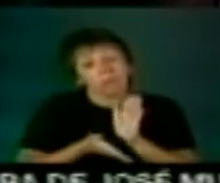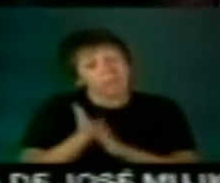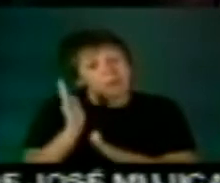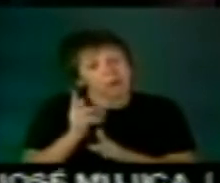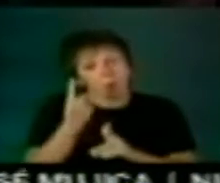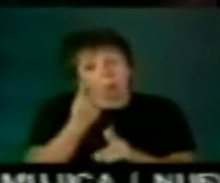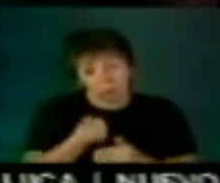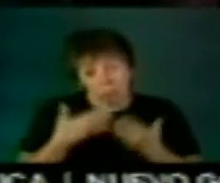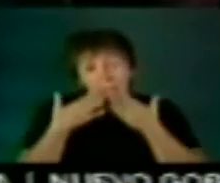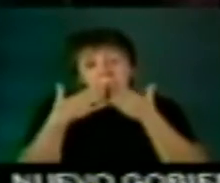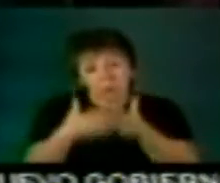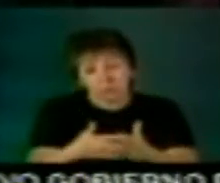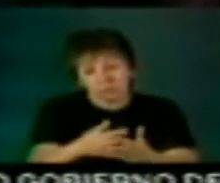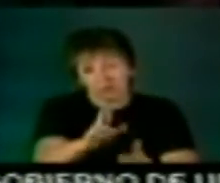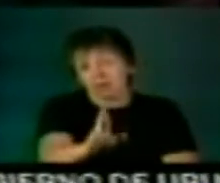una respuesta simple.